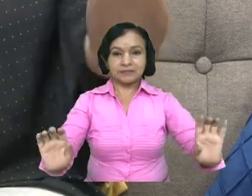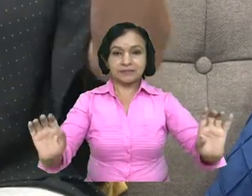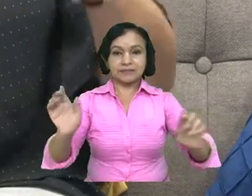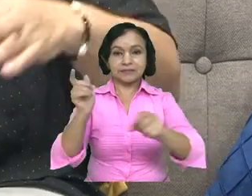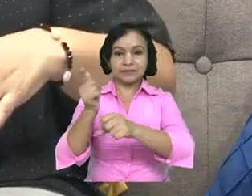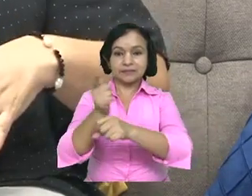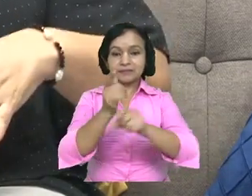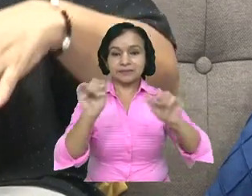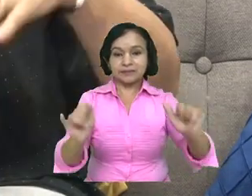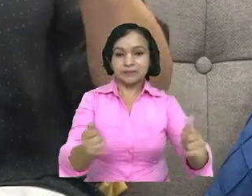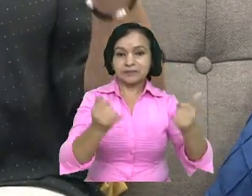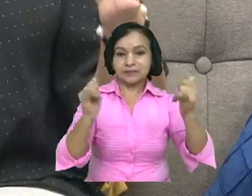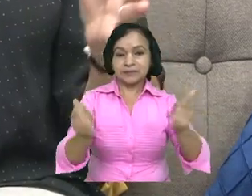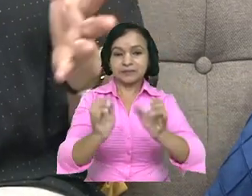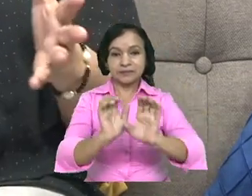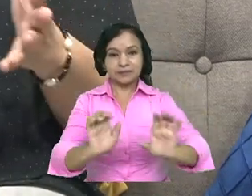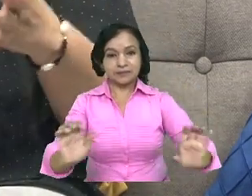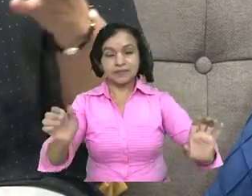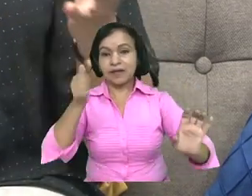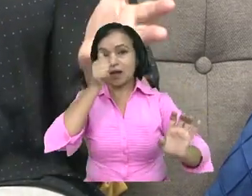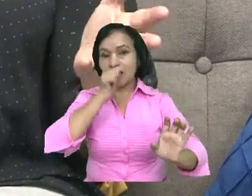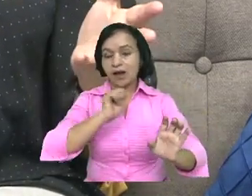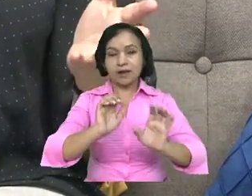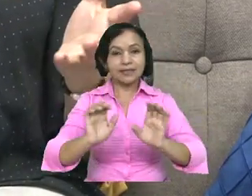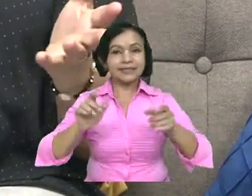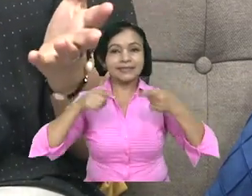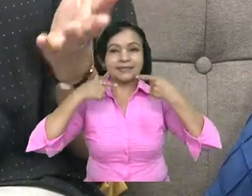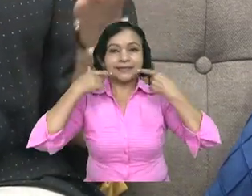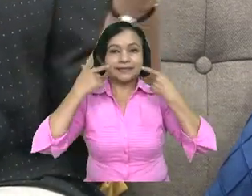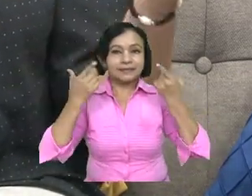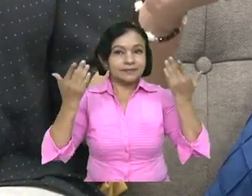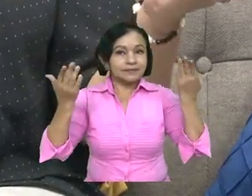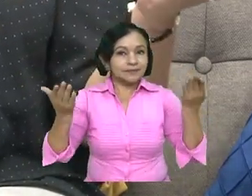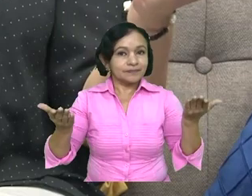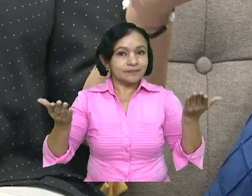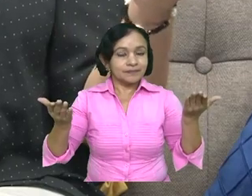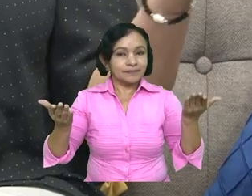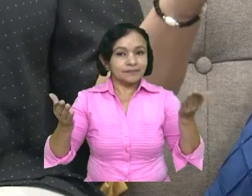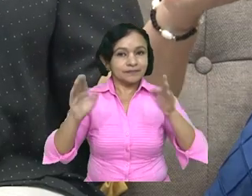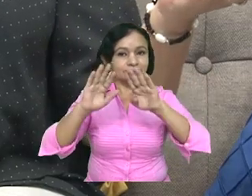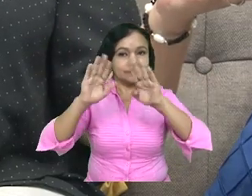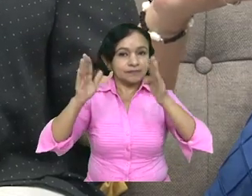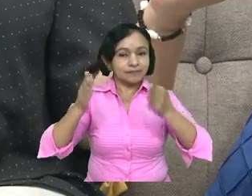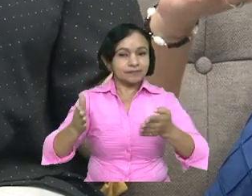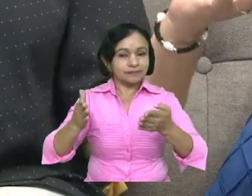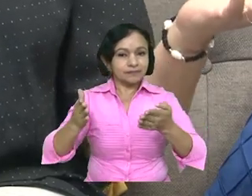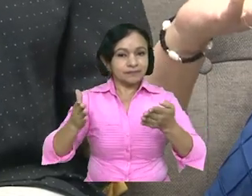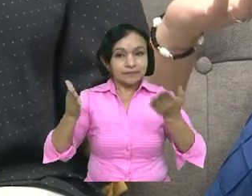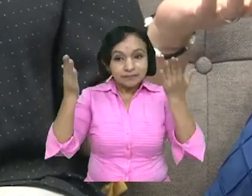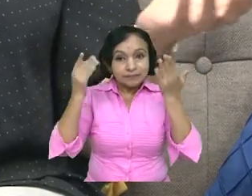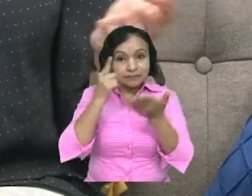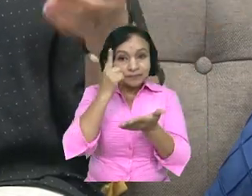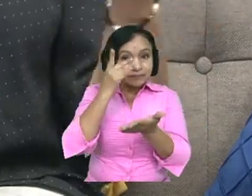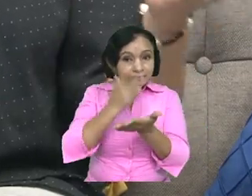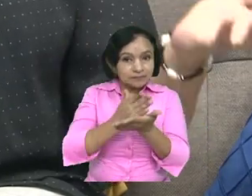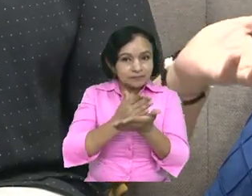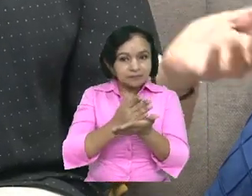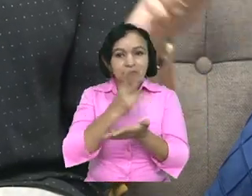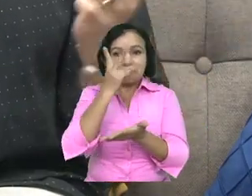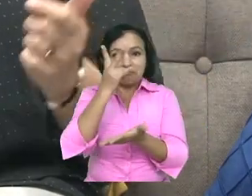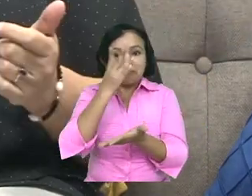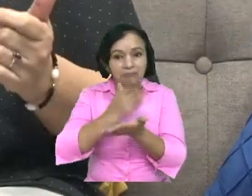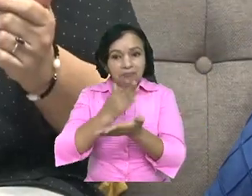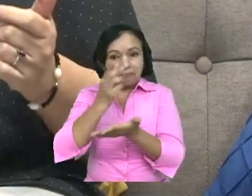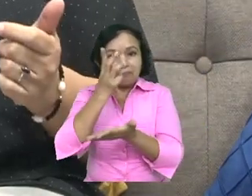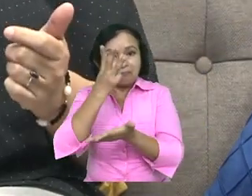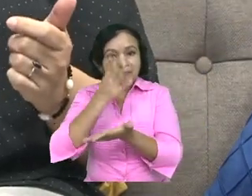cómo juegan con el agua, la tiran, se sonríen, y decía la señora, ya no nos bañamos una vez al día, ahora nos bañamos